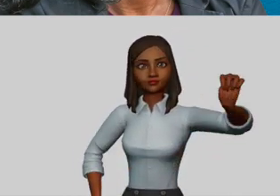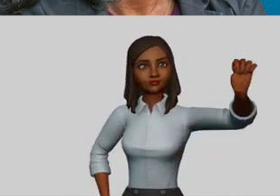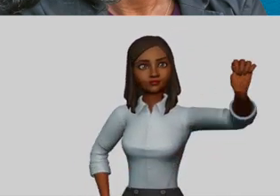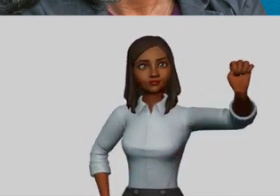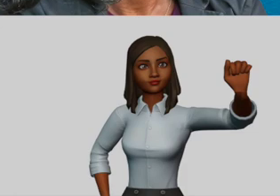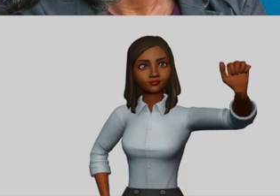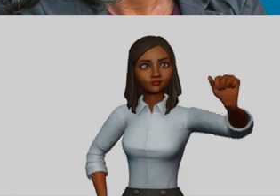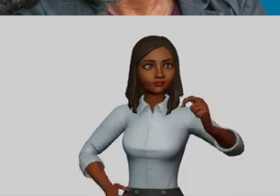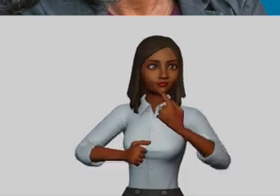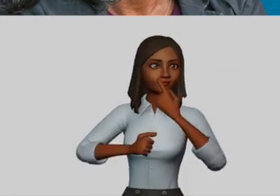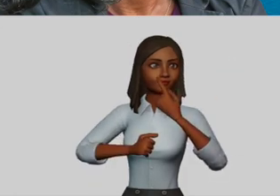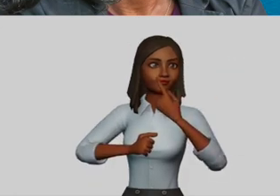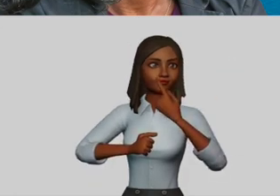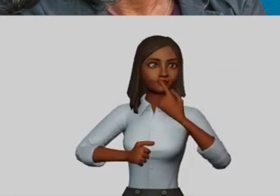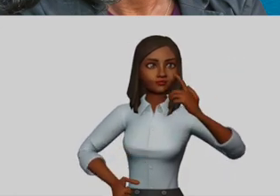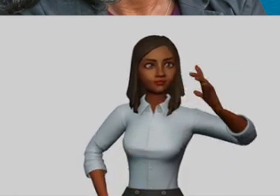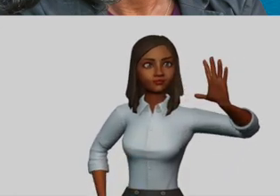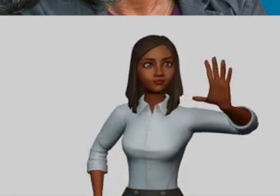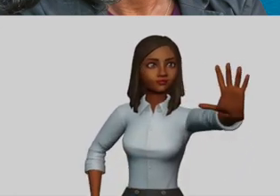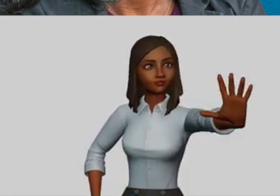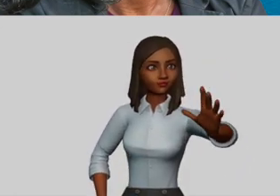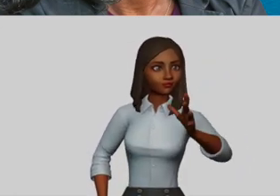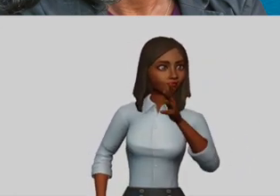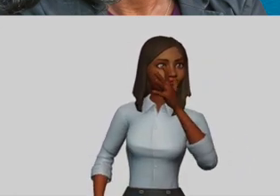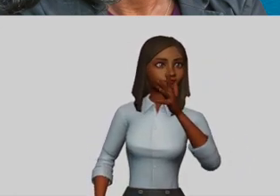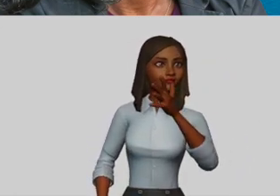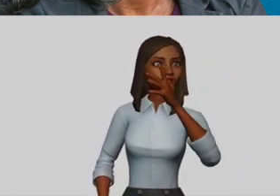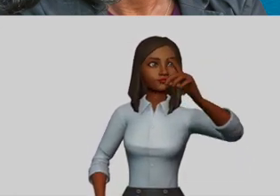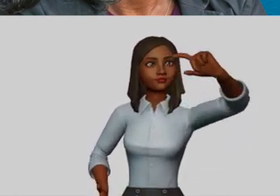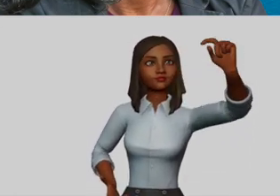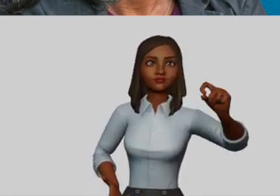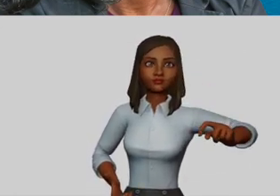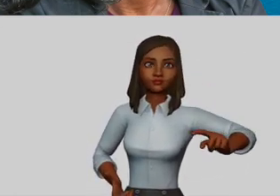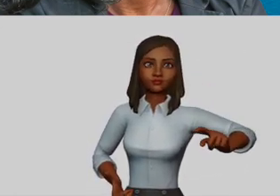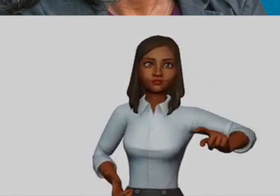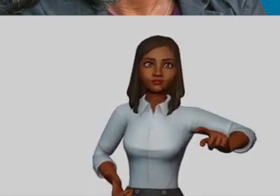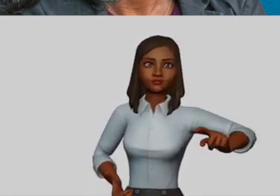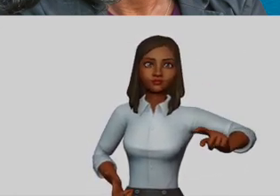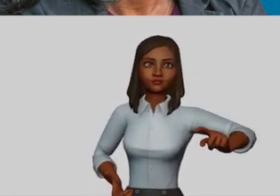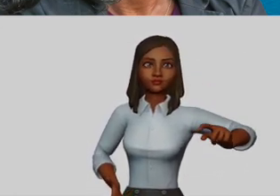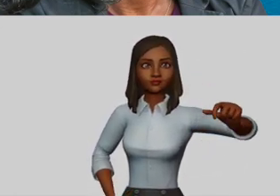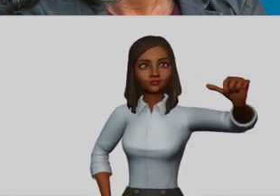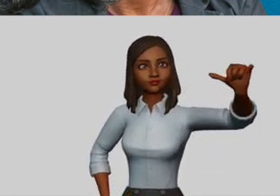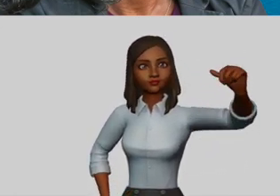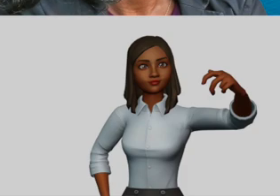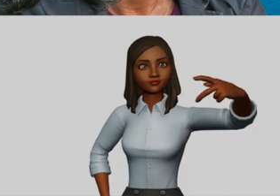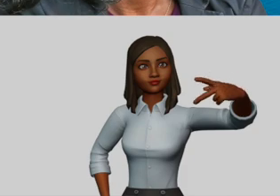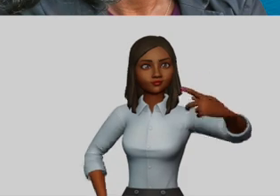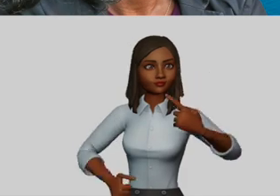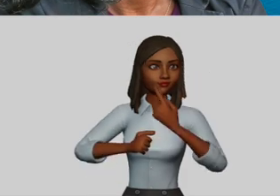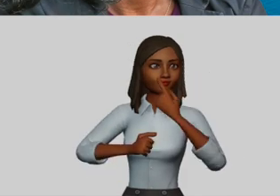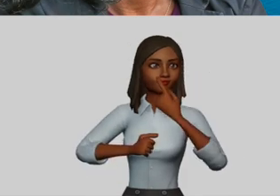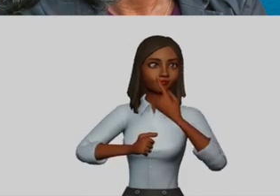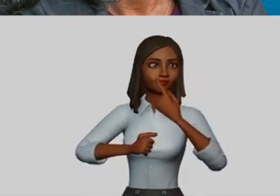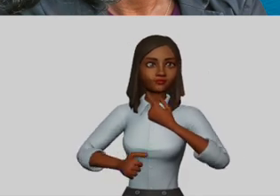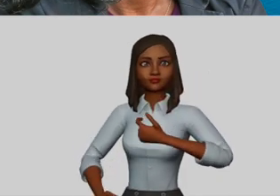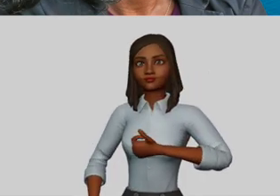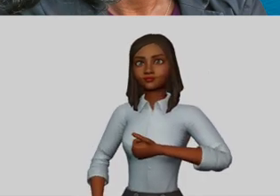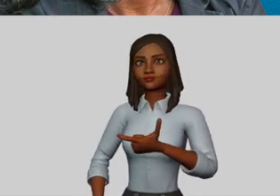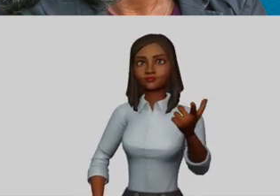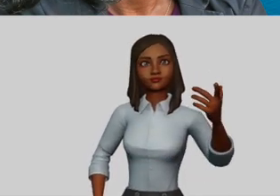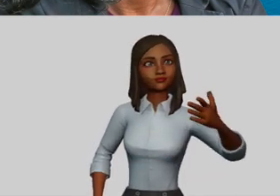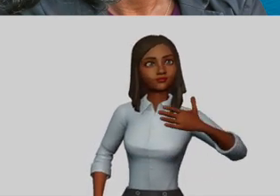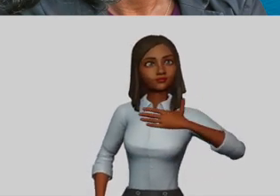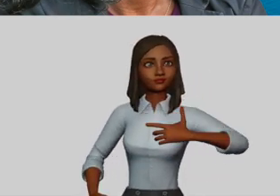es que en esos tiempos, ella no, uno estaba hablando de ella y ella no sabía que nosotros estábamos hablando de ella. Eso me hace